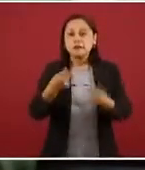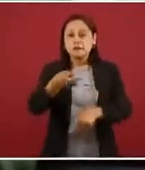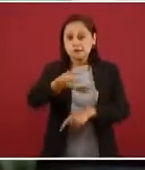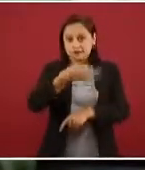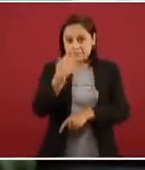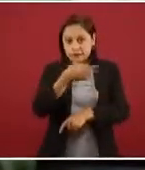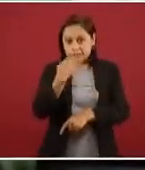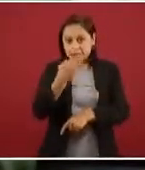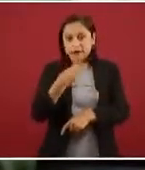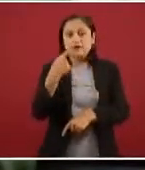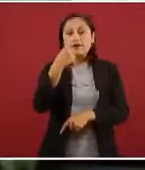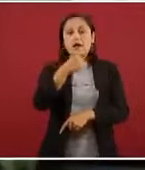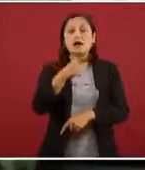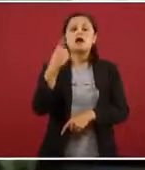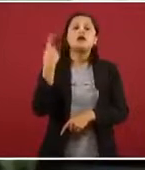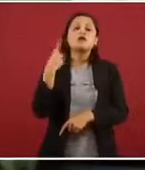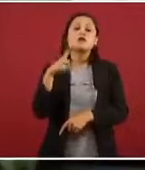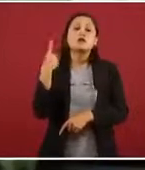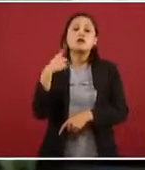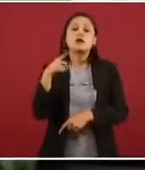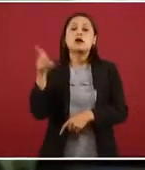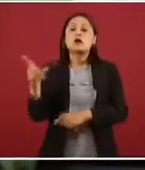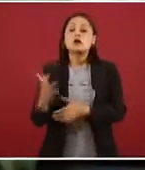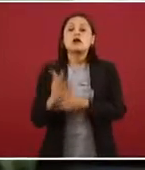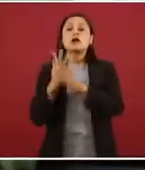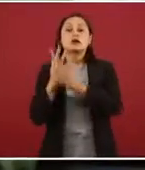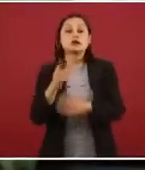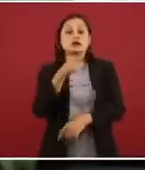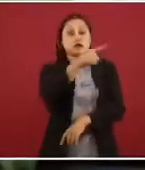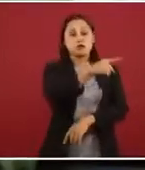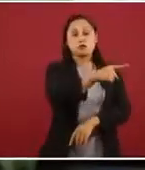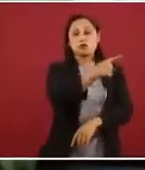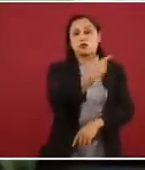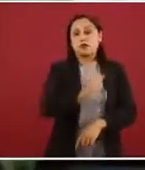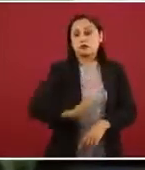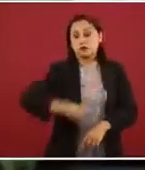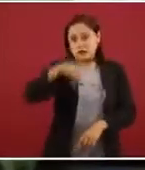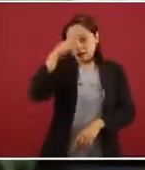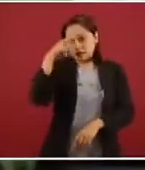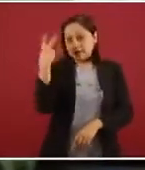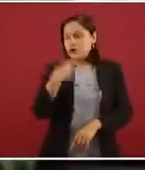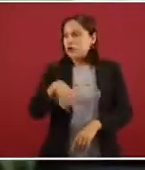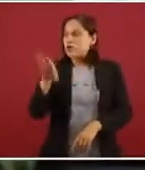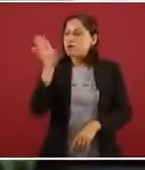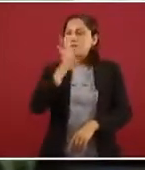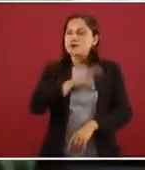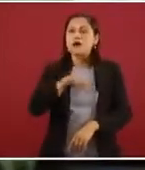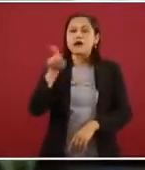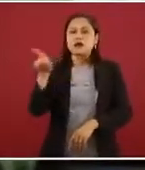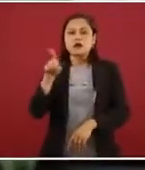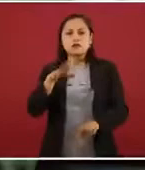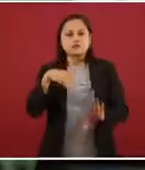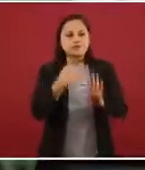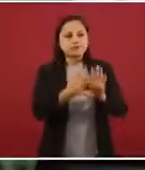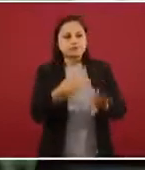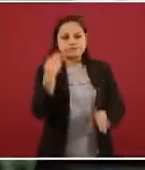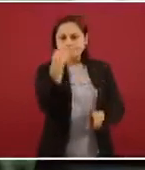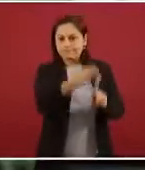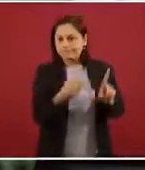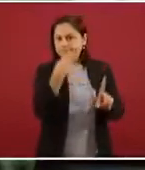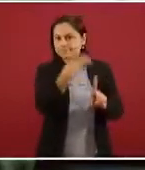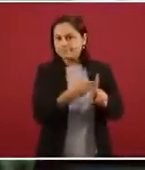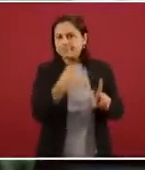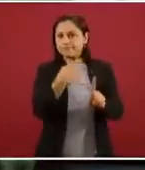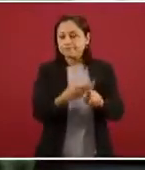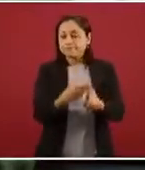llamó a usted un peligro para México y quien lo desdeñó durante muchos años, ahora se promociona como